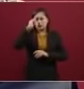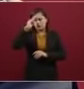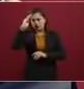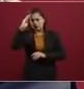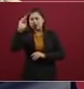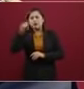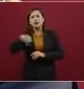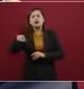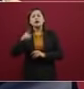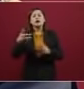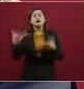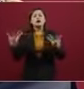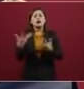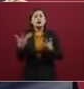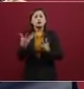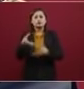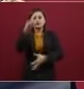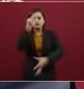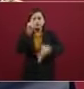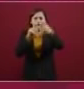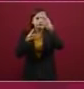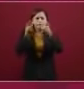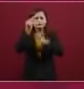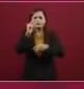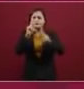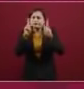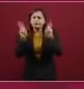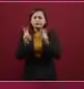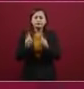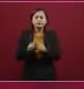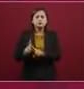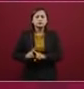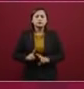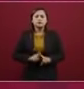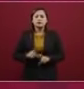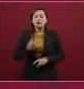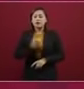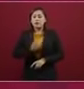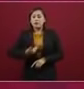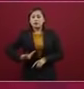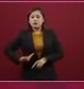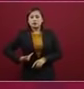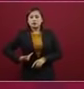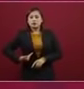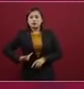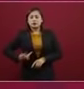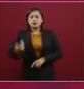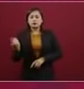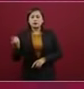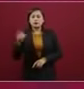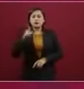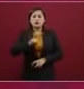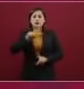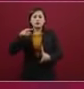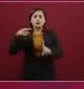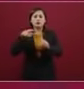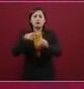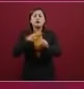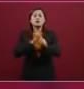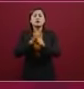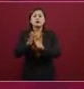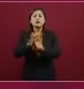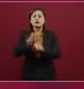estado capacitándose también. La directiva que ha dado el señor presidente sobre la capacitación en derechos humanos y uso